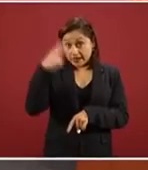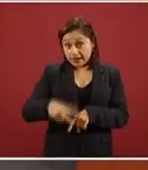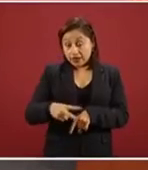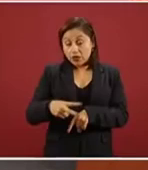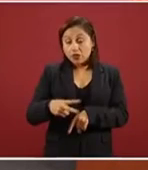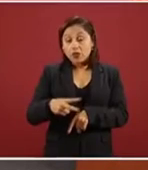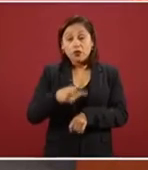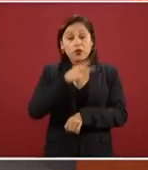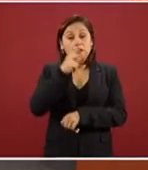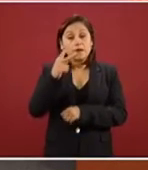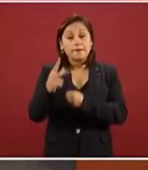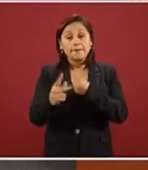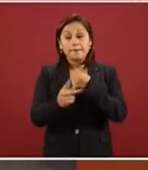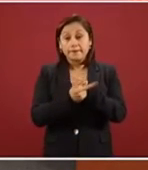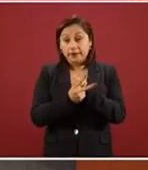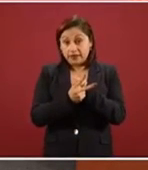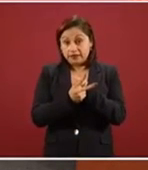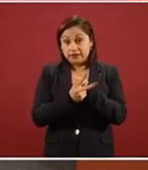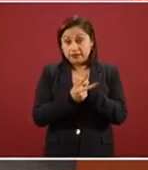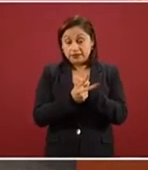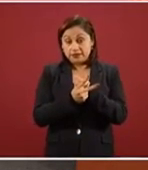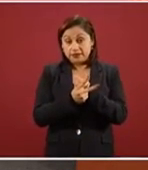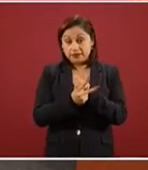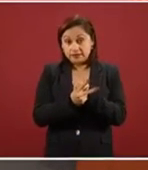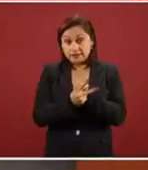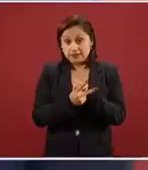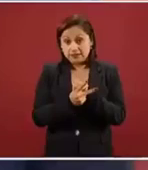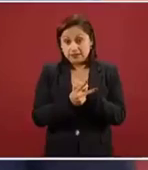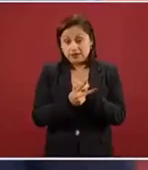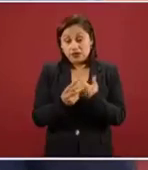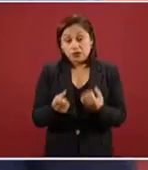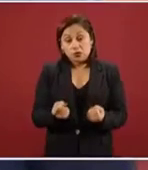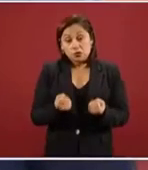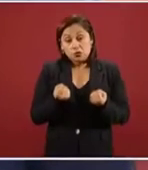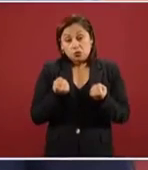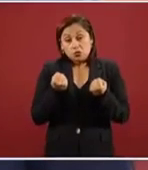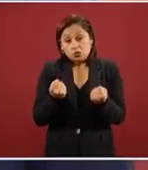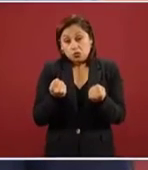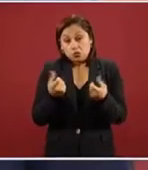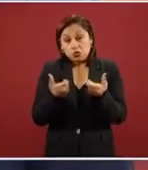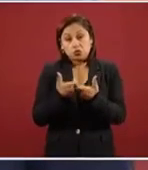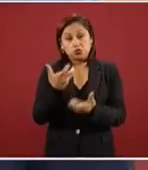con mayor fortaleza económica,